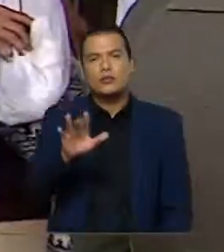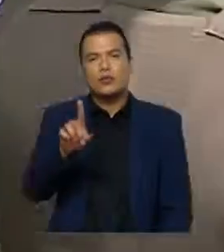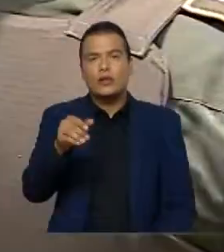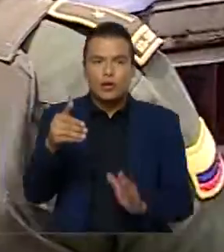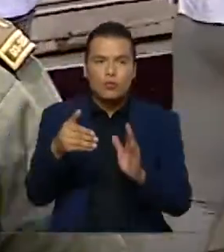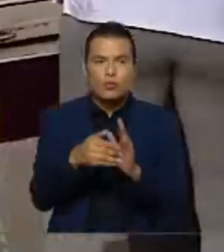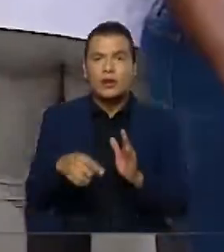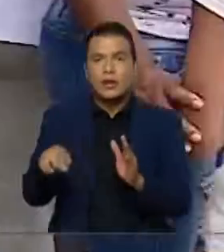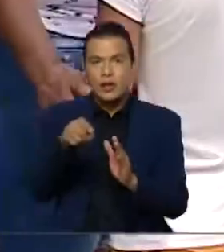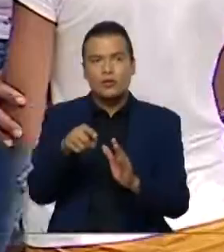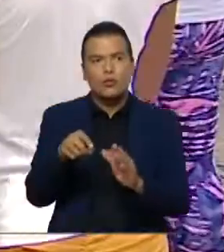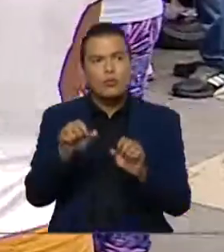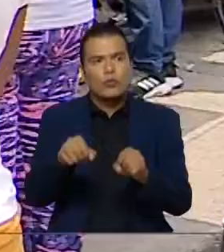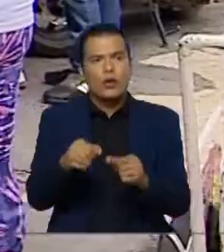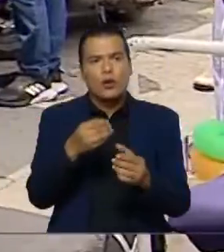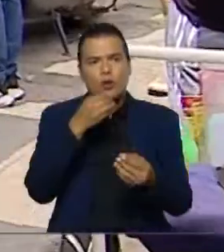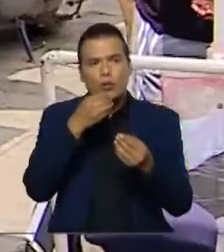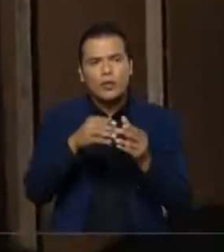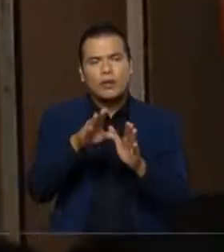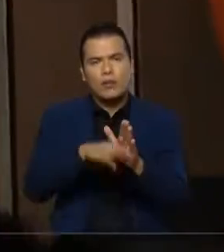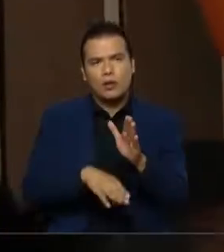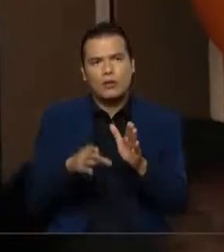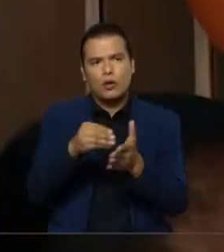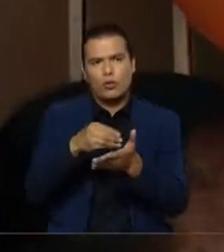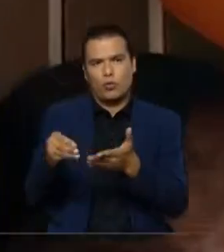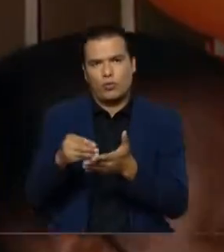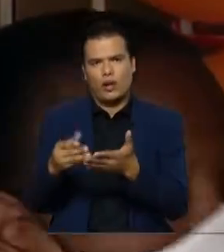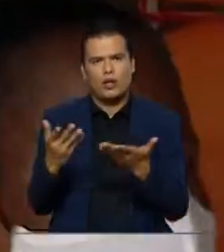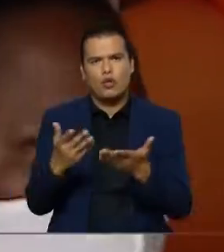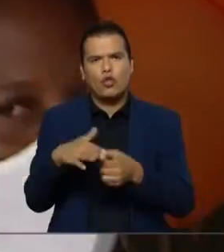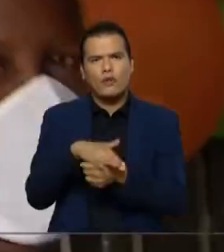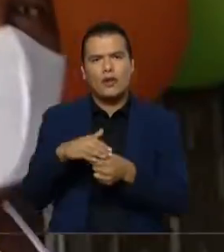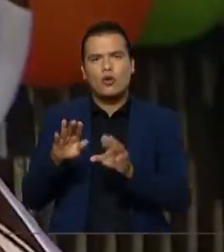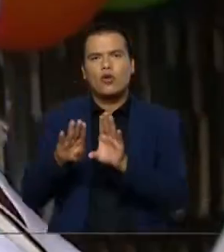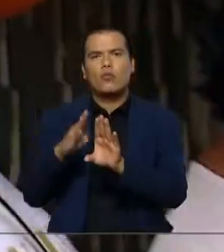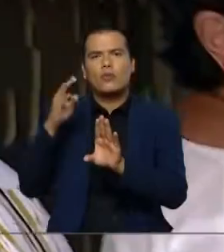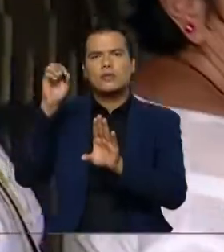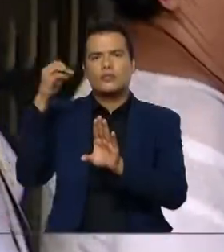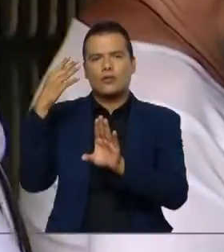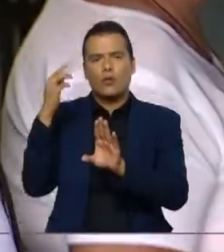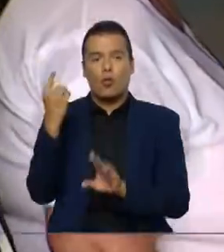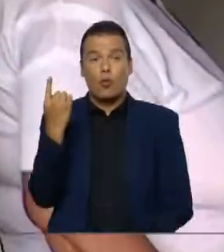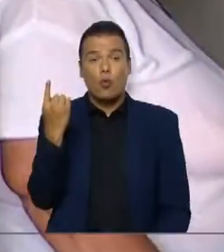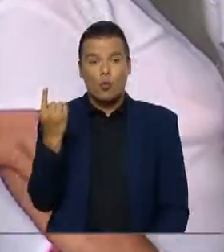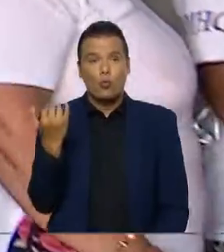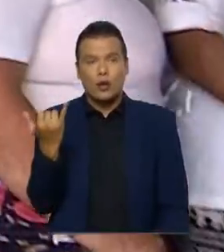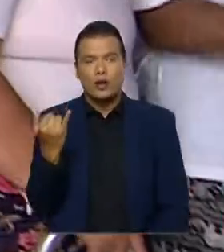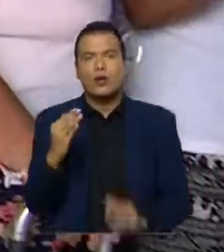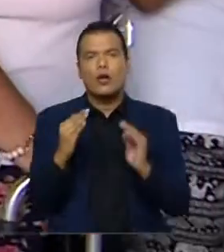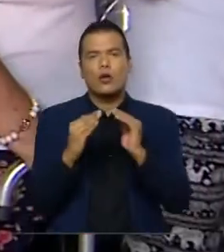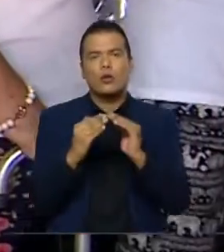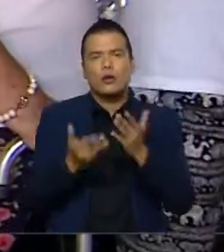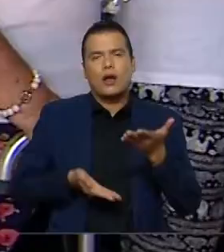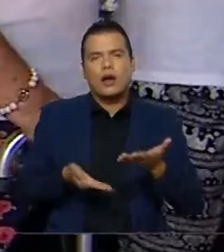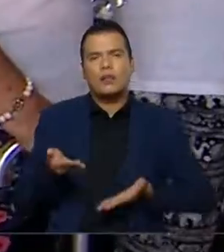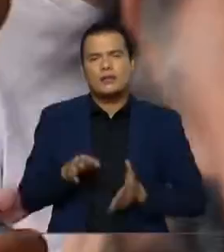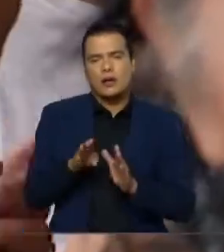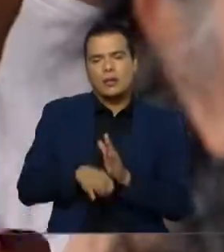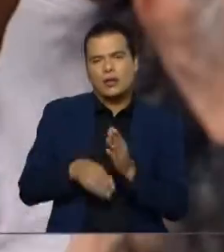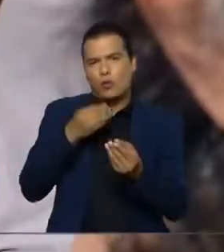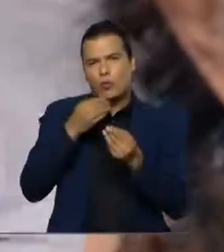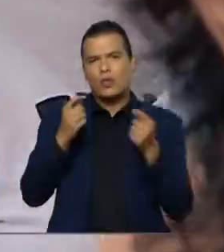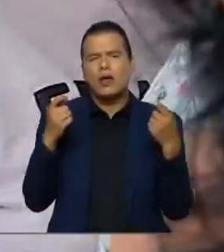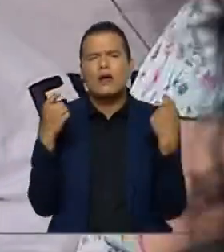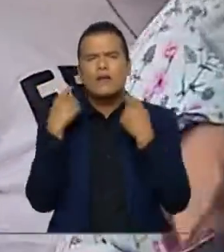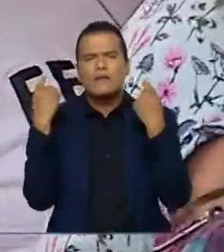es la vivienda escogida en el barrio Puertas del Sol 1 para ser la primera despensa de alimentos de la comuna 14 del